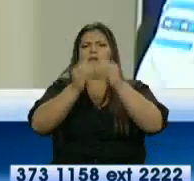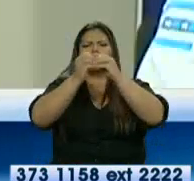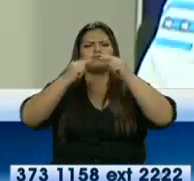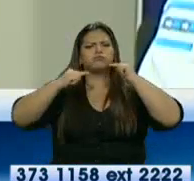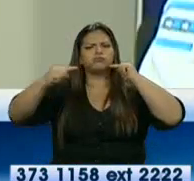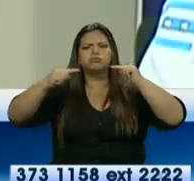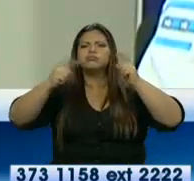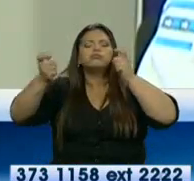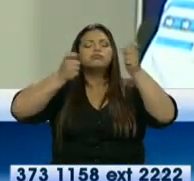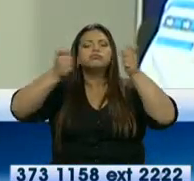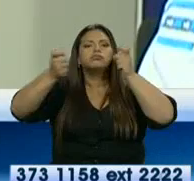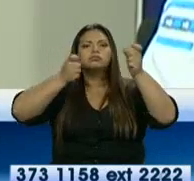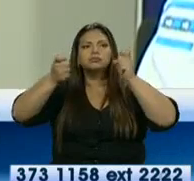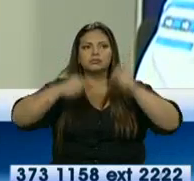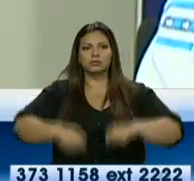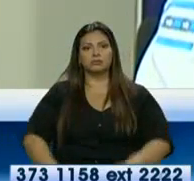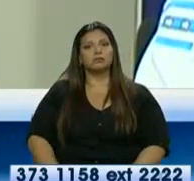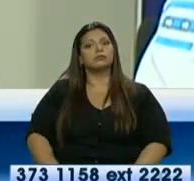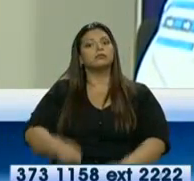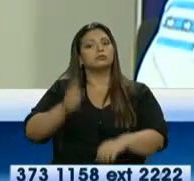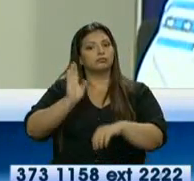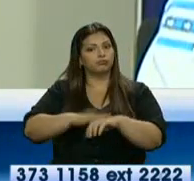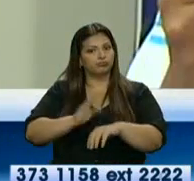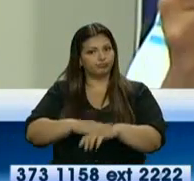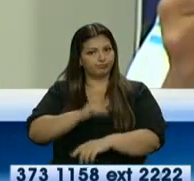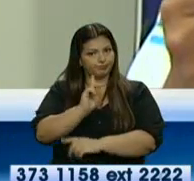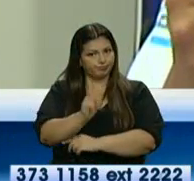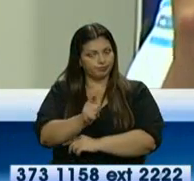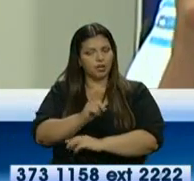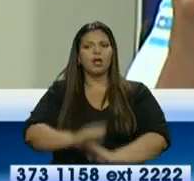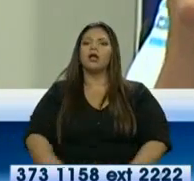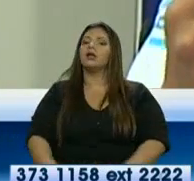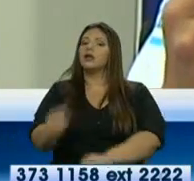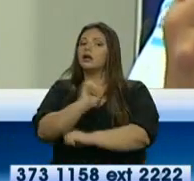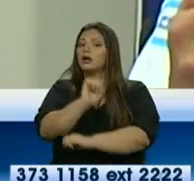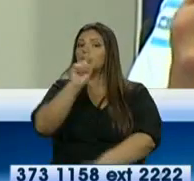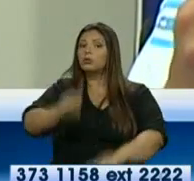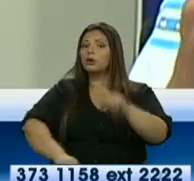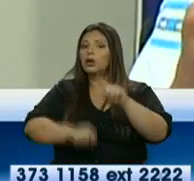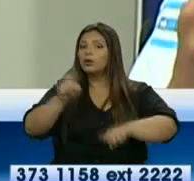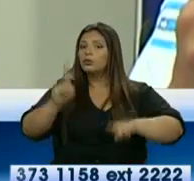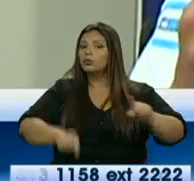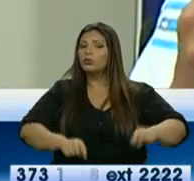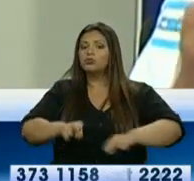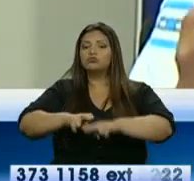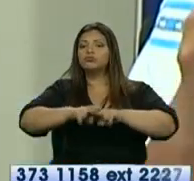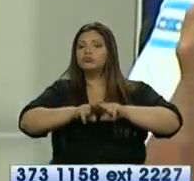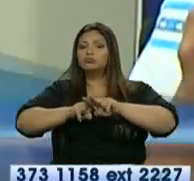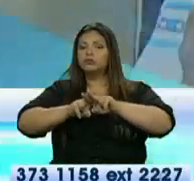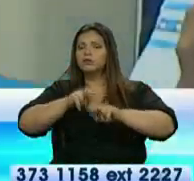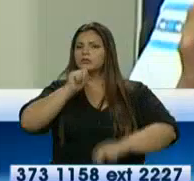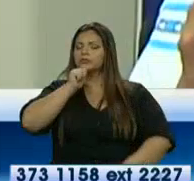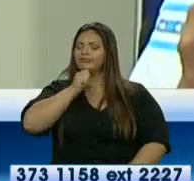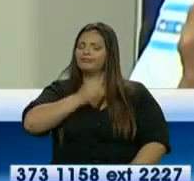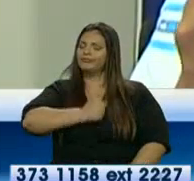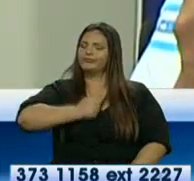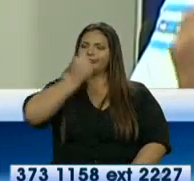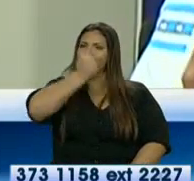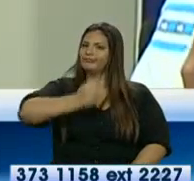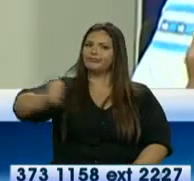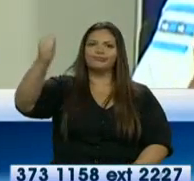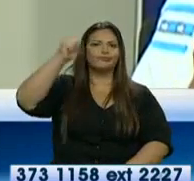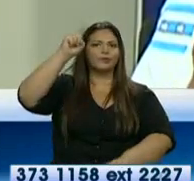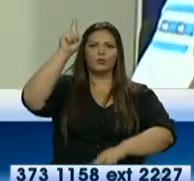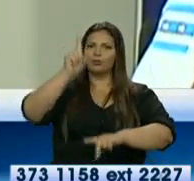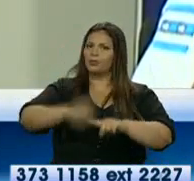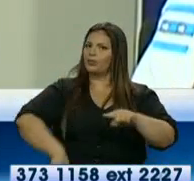advierten. Aquellos vehículos que no tienen el revisado, lamentablemente no van a poder salir de la ciudad. Vamos a realizar operativo en